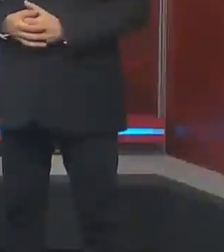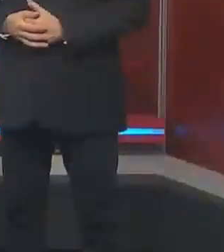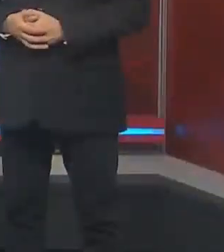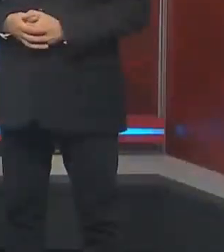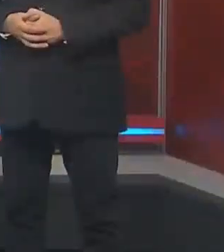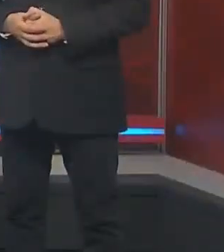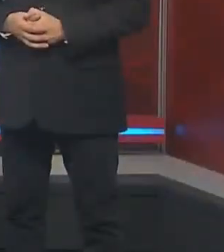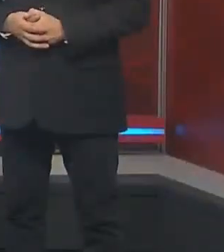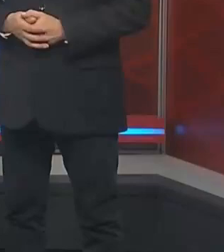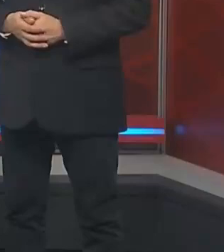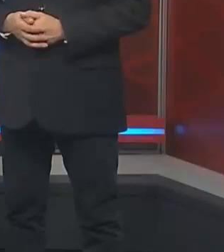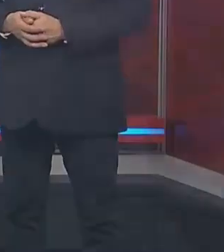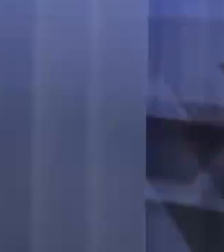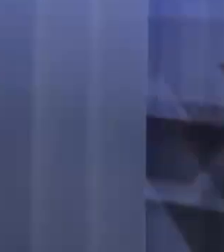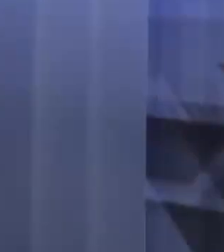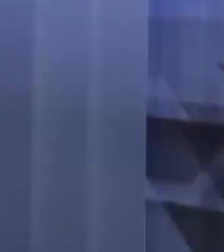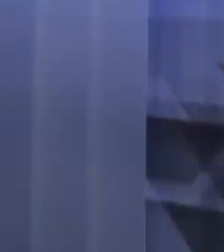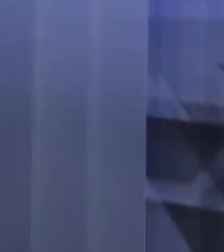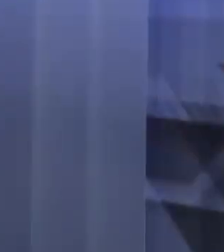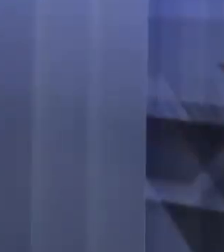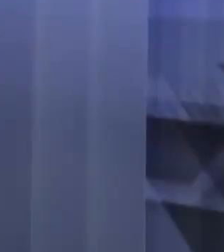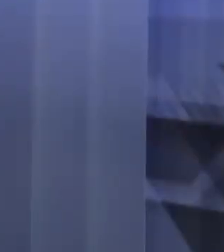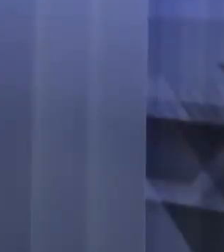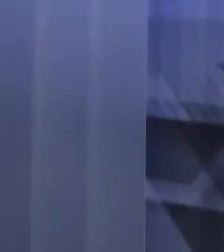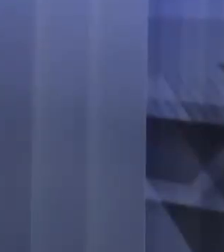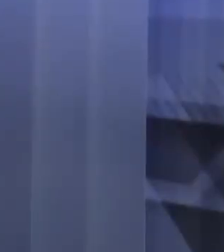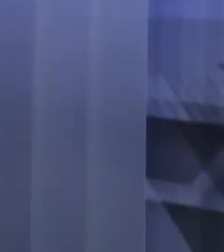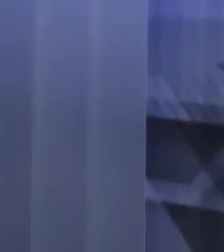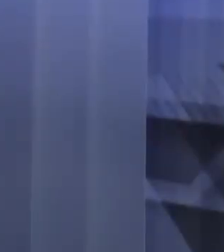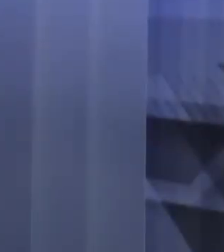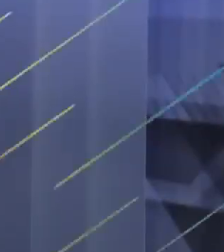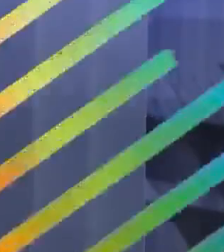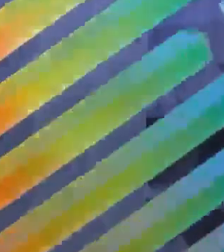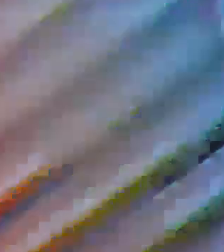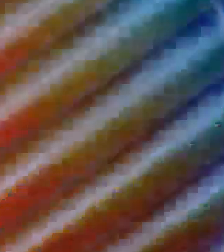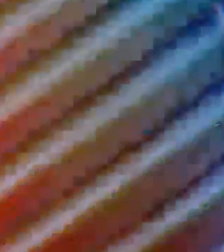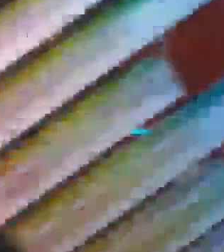Los lagos. Los lagos.